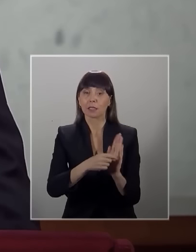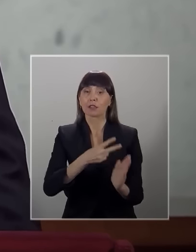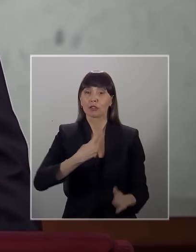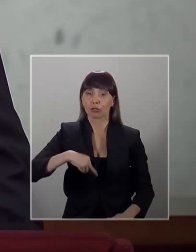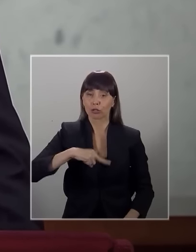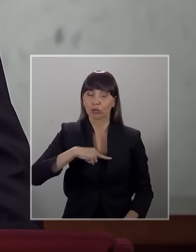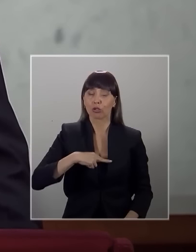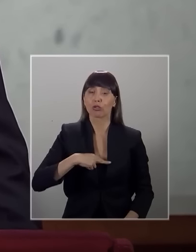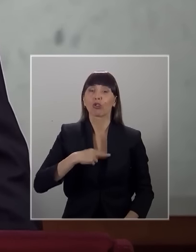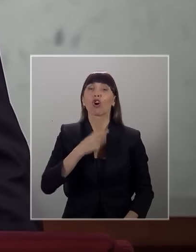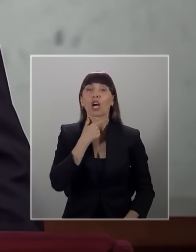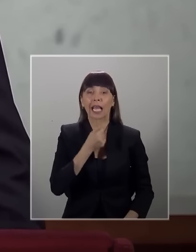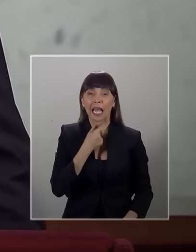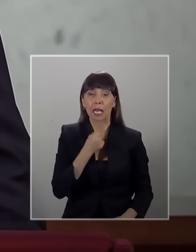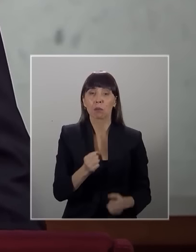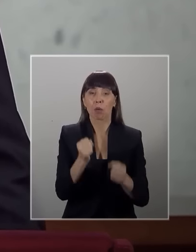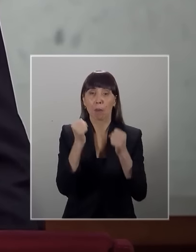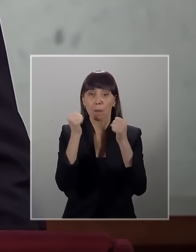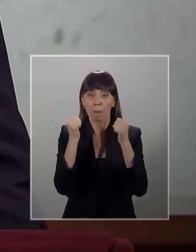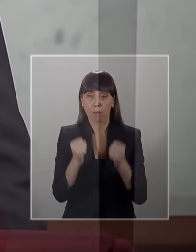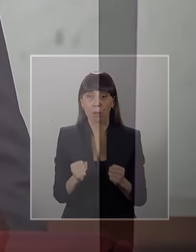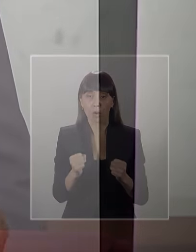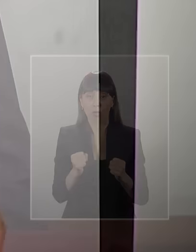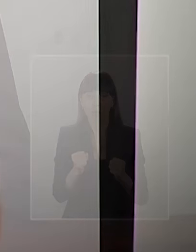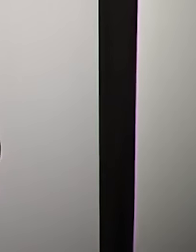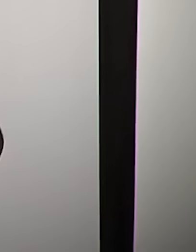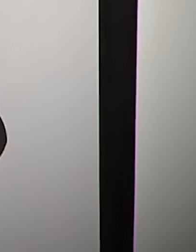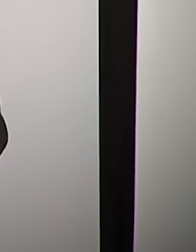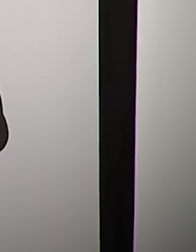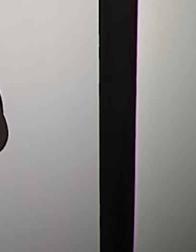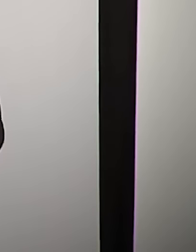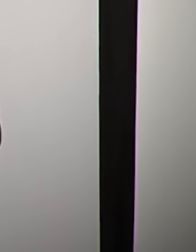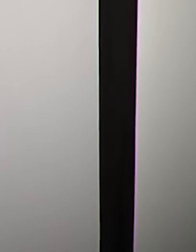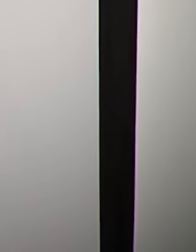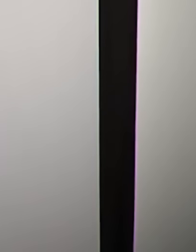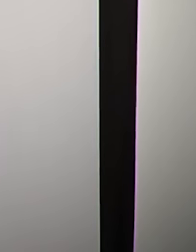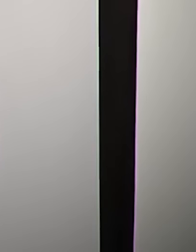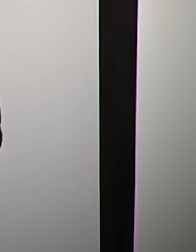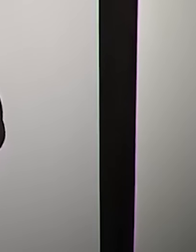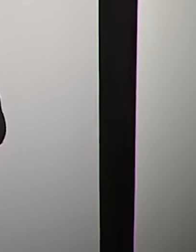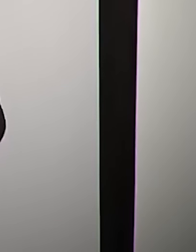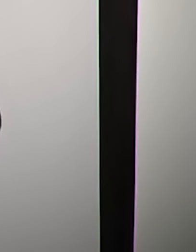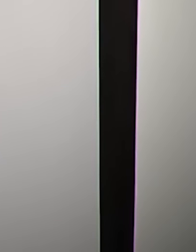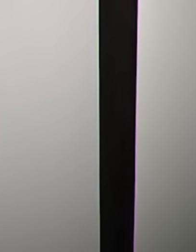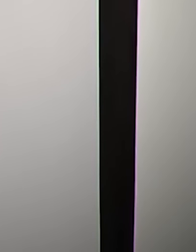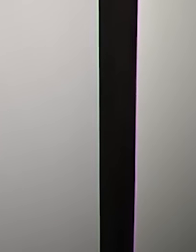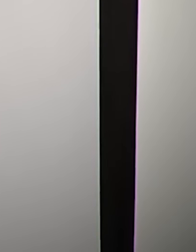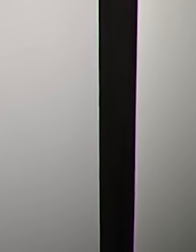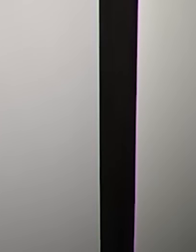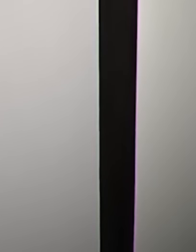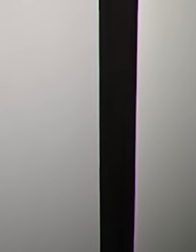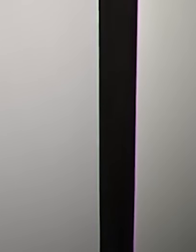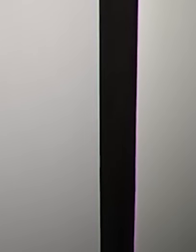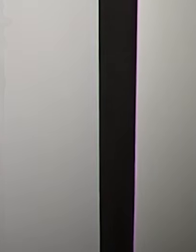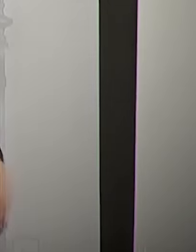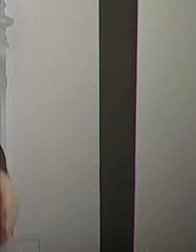por la causa democrática, de responsabilidad y honor en las cuestiones de Estado y compromiso en la lucha por la